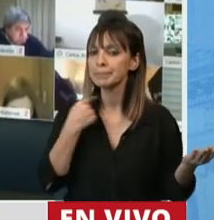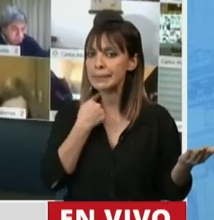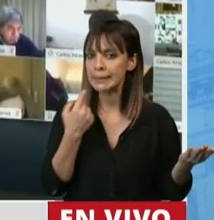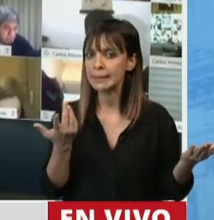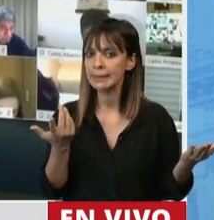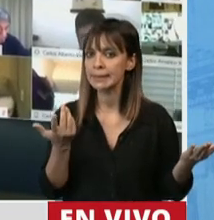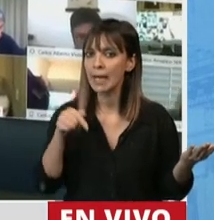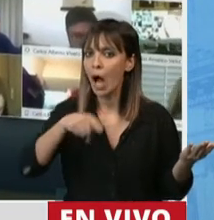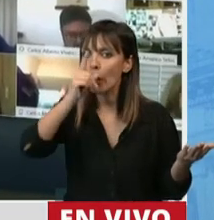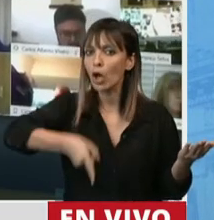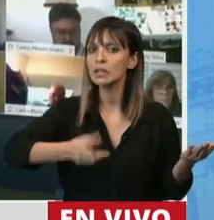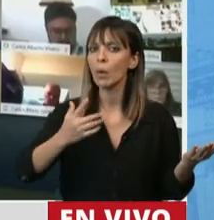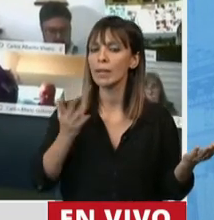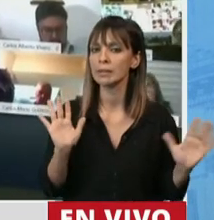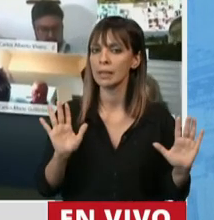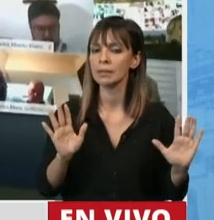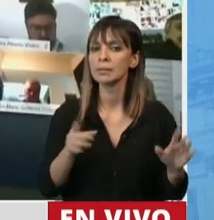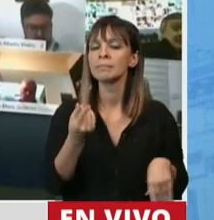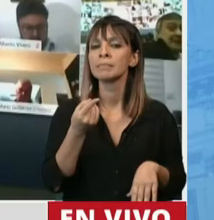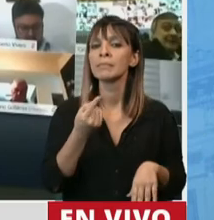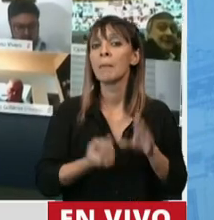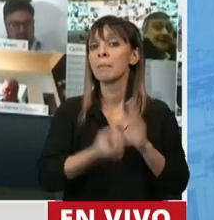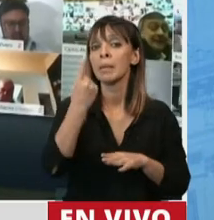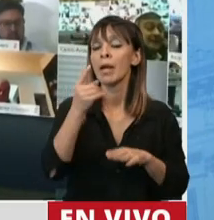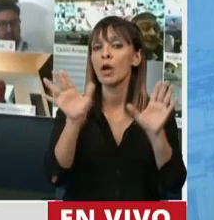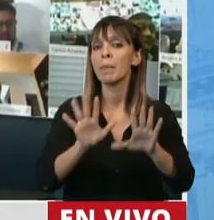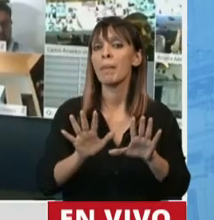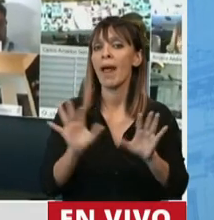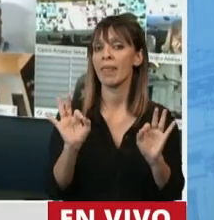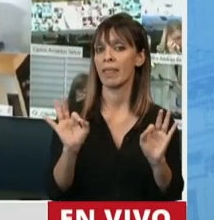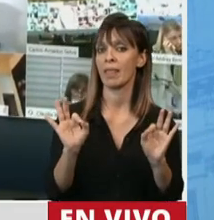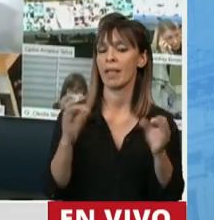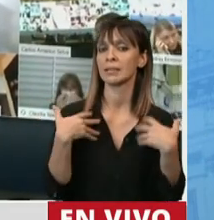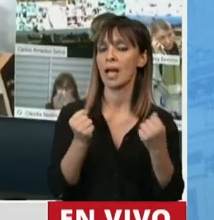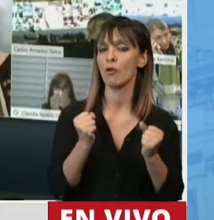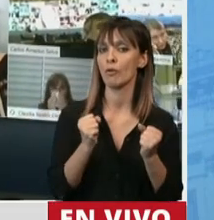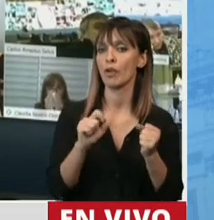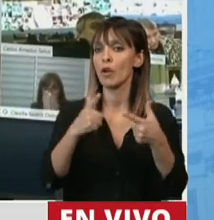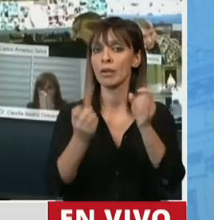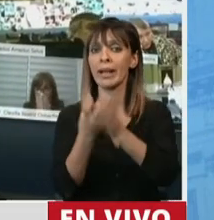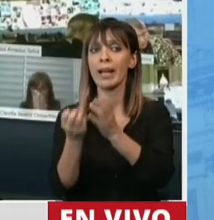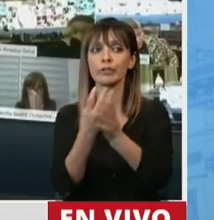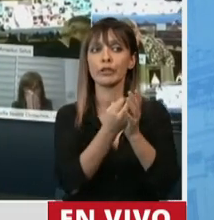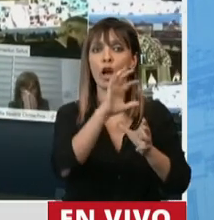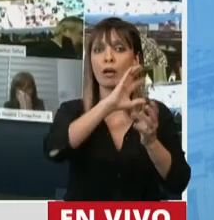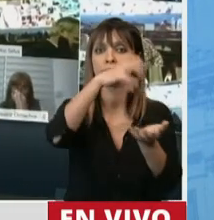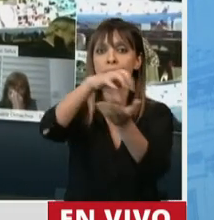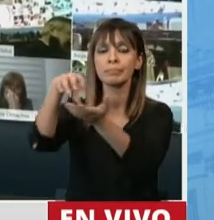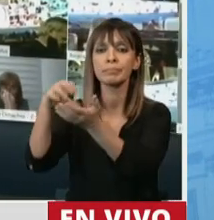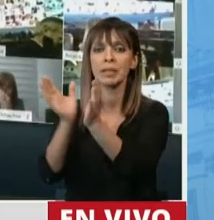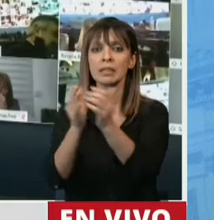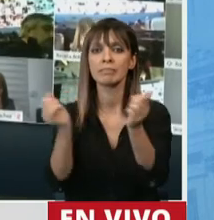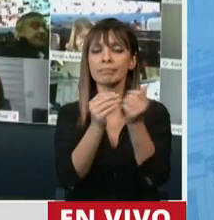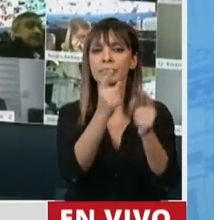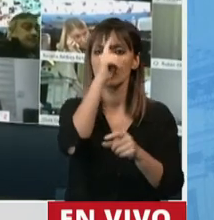tuvo consecuencias. En primer lugar, que no se preparara el sistema de salud, que no se generara la infraestructura necesaria, que no se establecieran